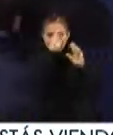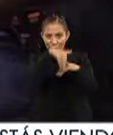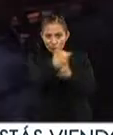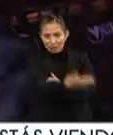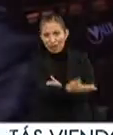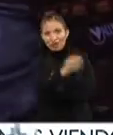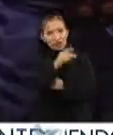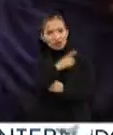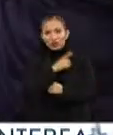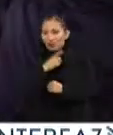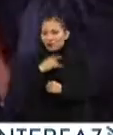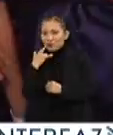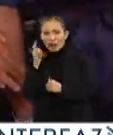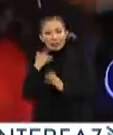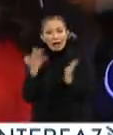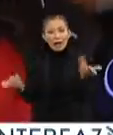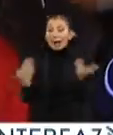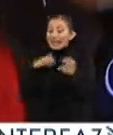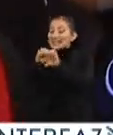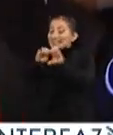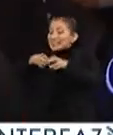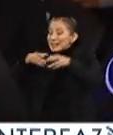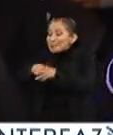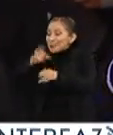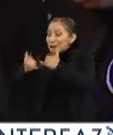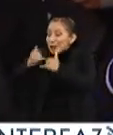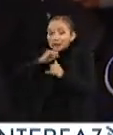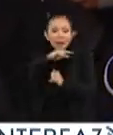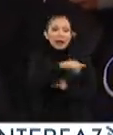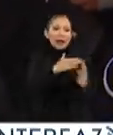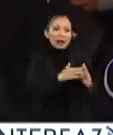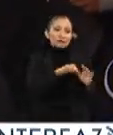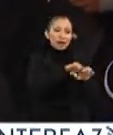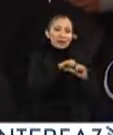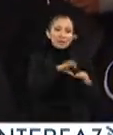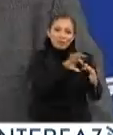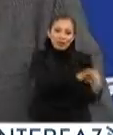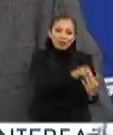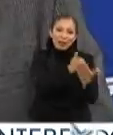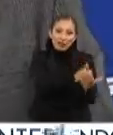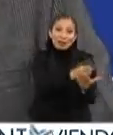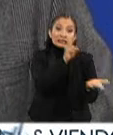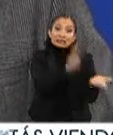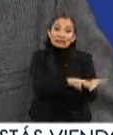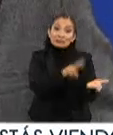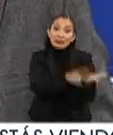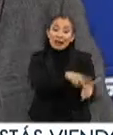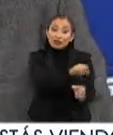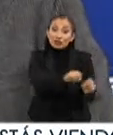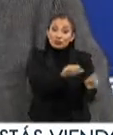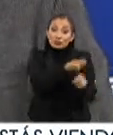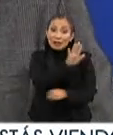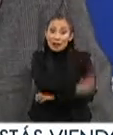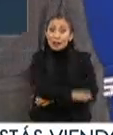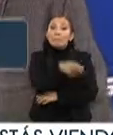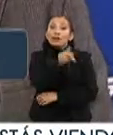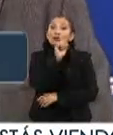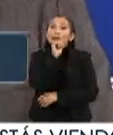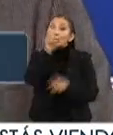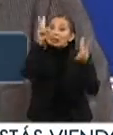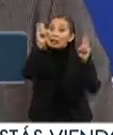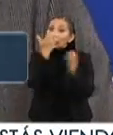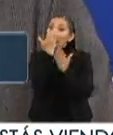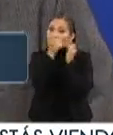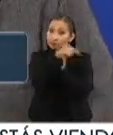afuera. No nada más se trata de hacer equipo en la cancha, sino también en la casa. Esos son valores sociales. Pero también el